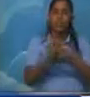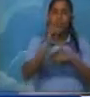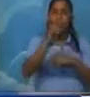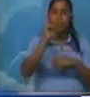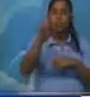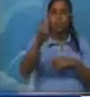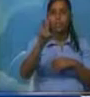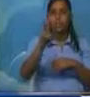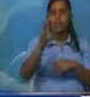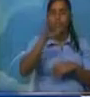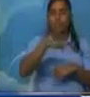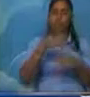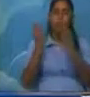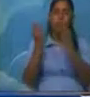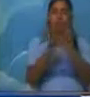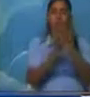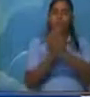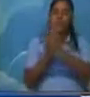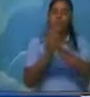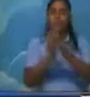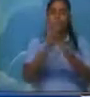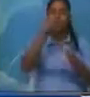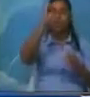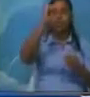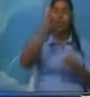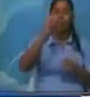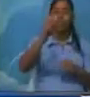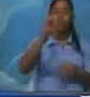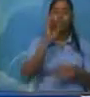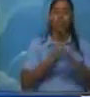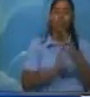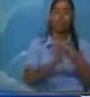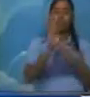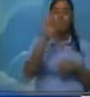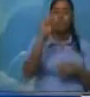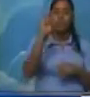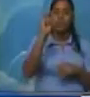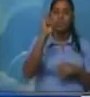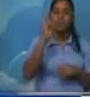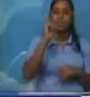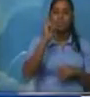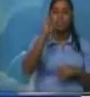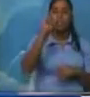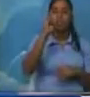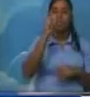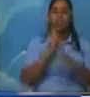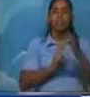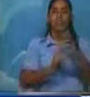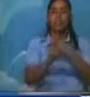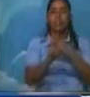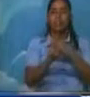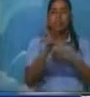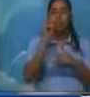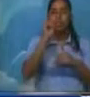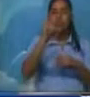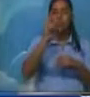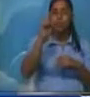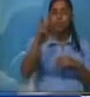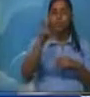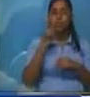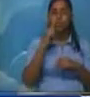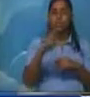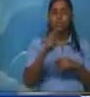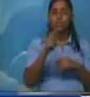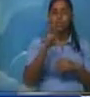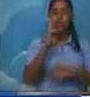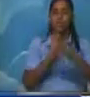estamos estudiando Deuteronomio capítulo 7 y en el versículo 22 Mira como dice el